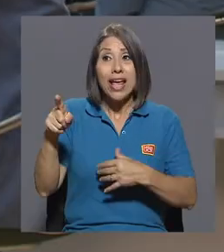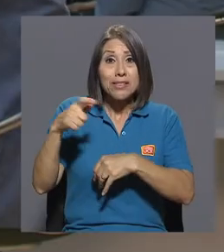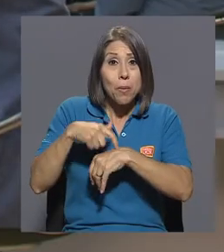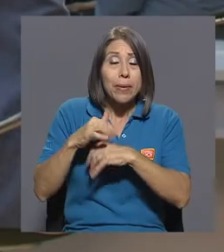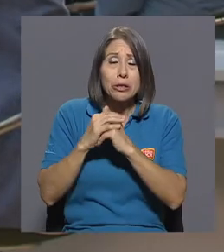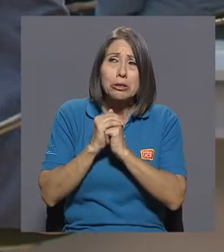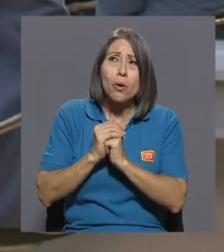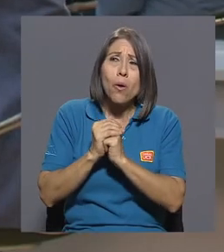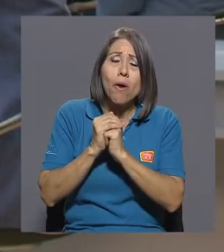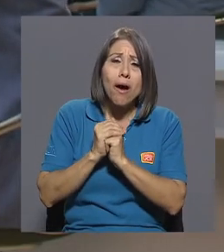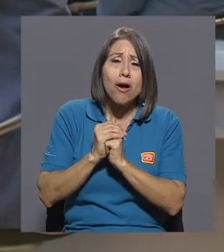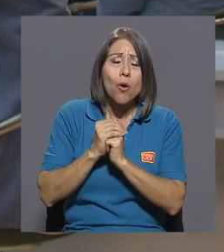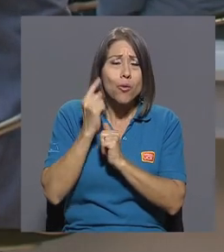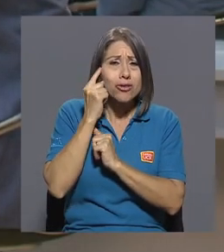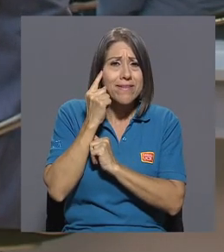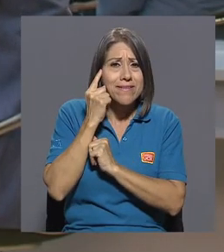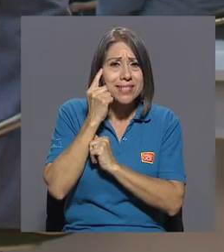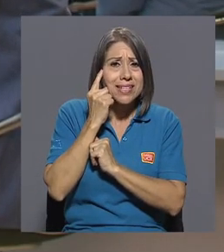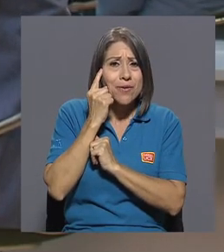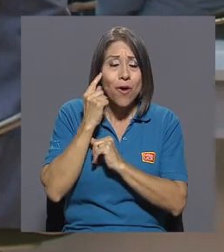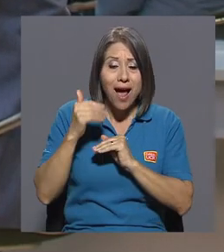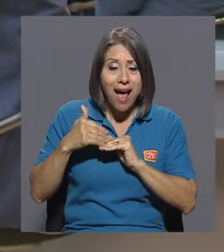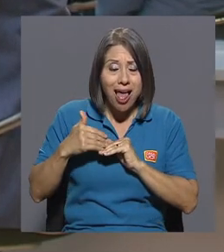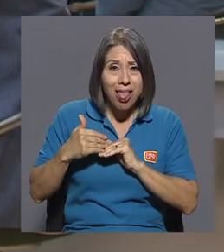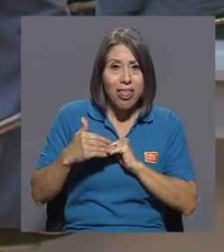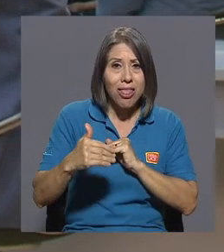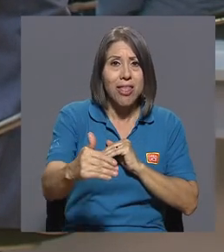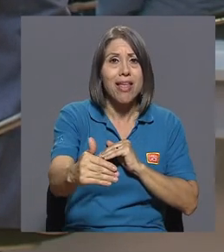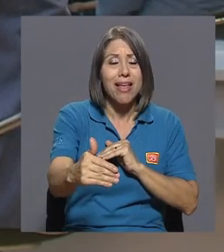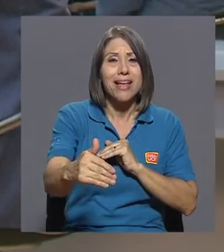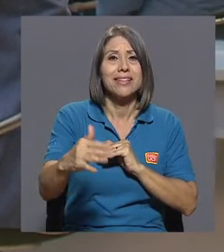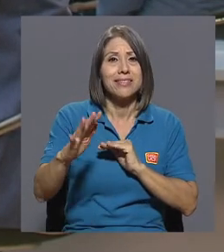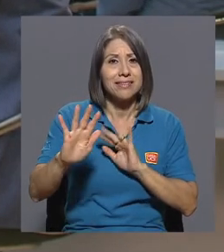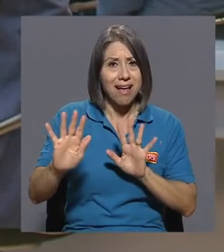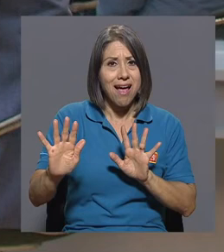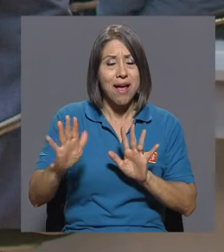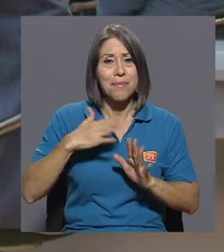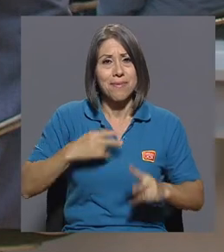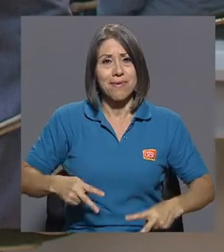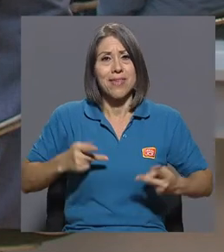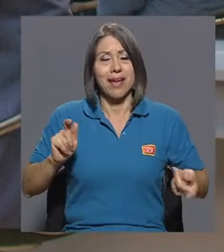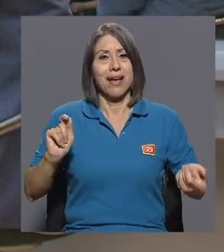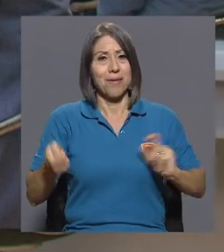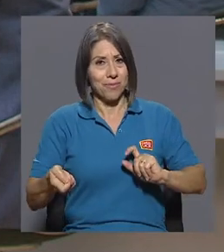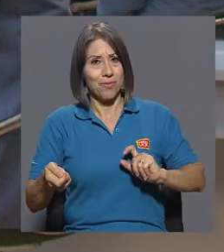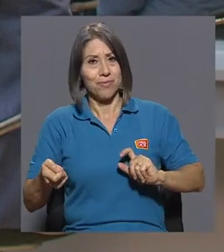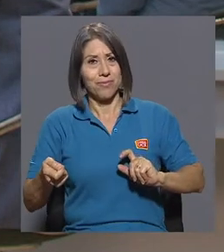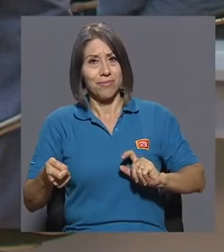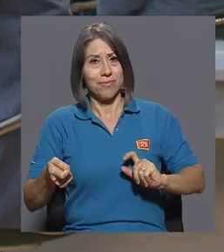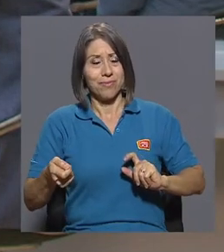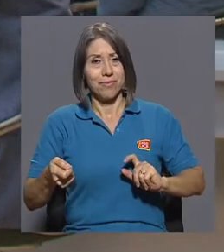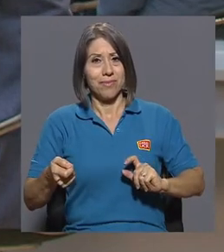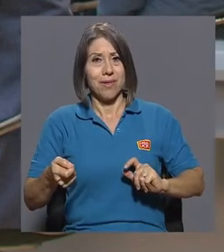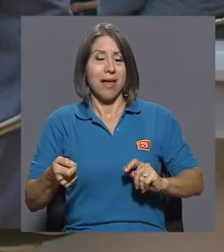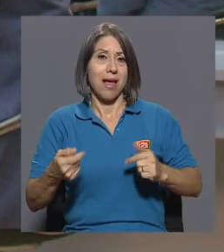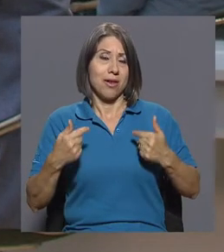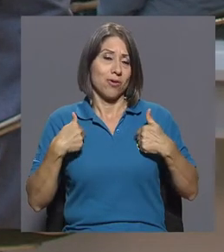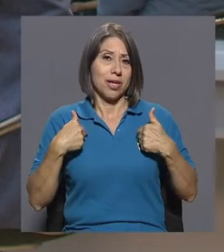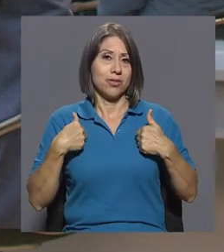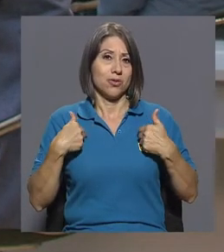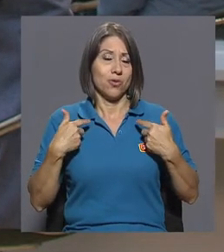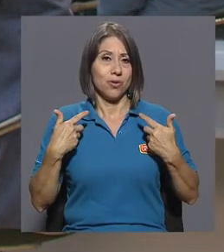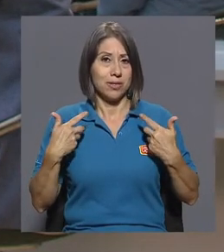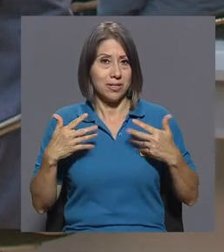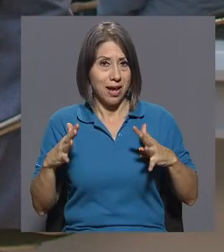ahí... en adelante, sí, como que mi vida cambió para mí a lo que yo ya pues le